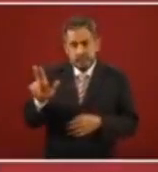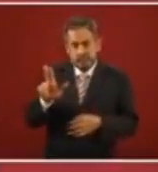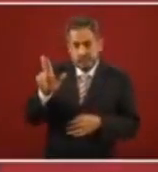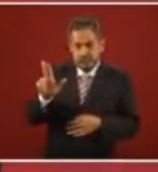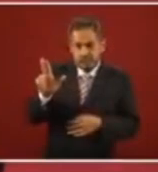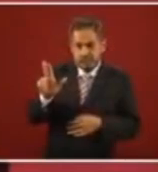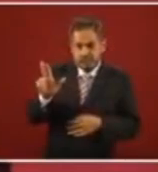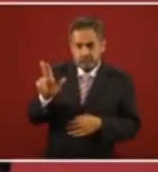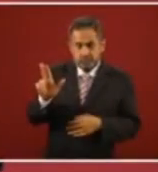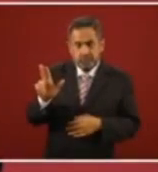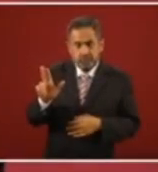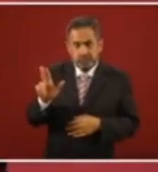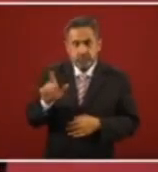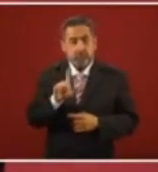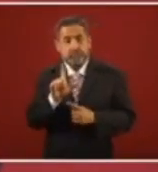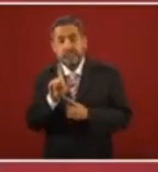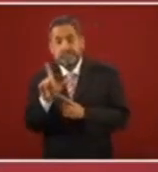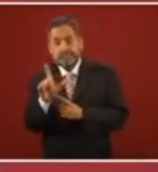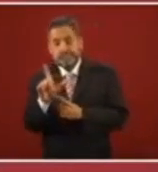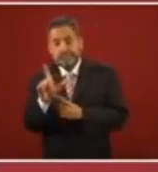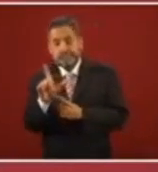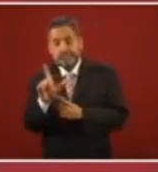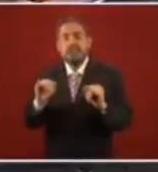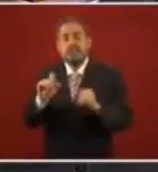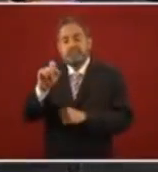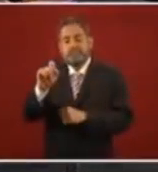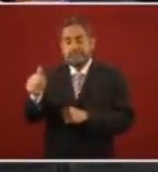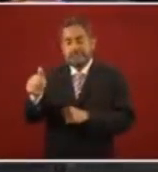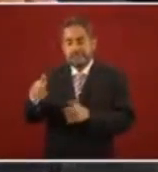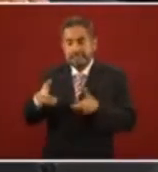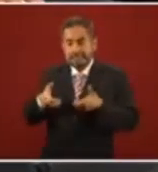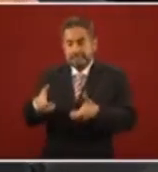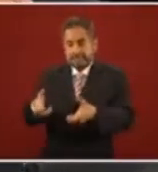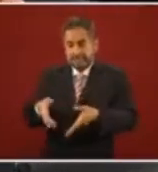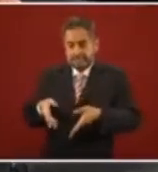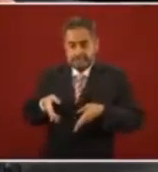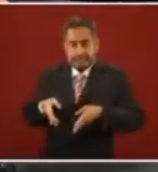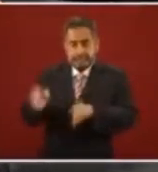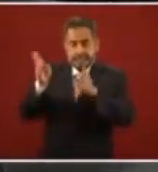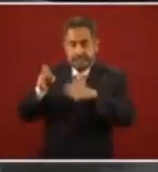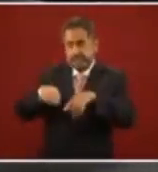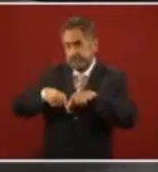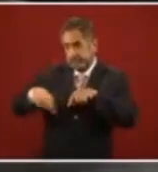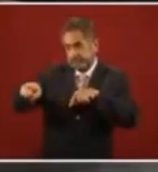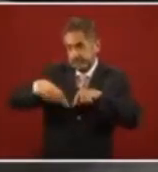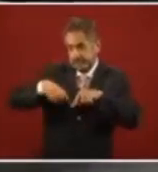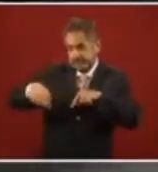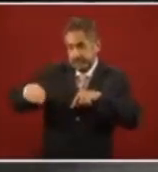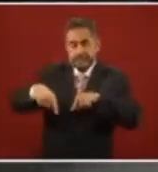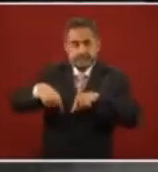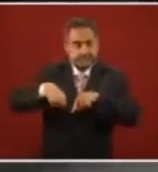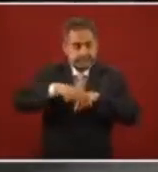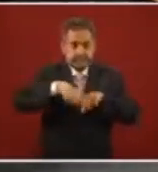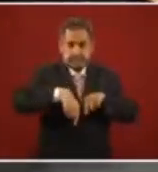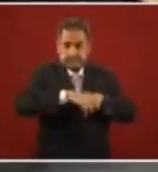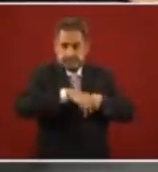que se han hecho